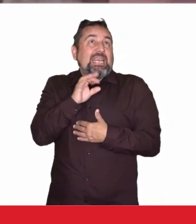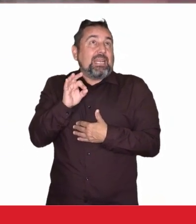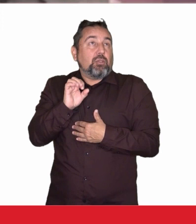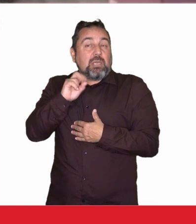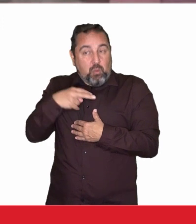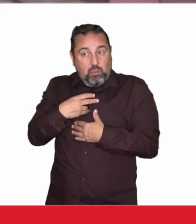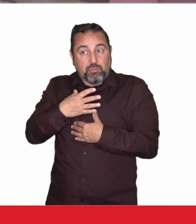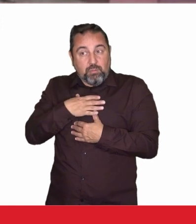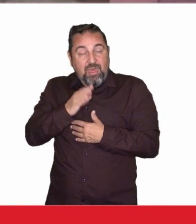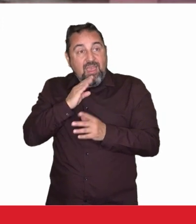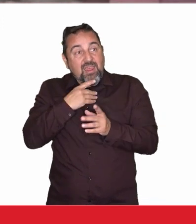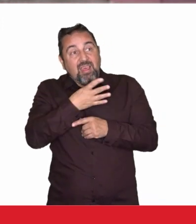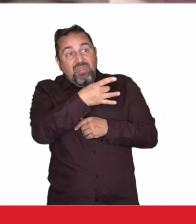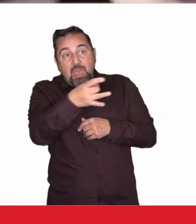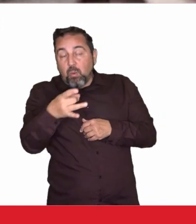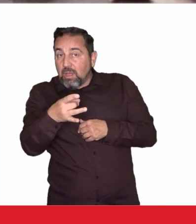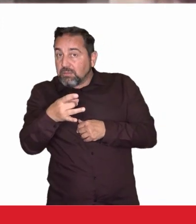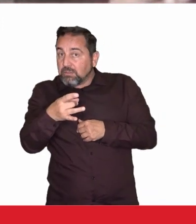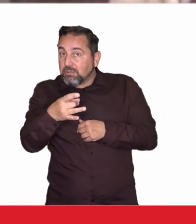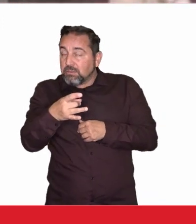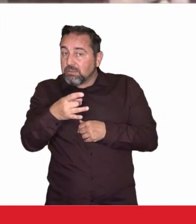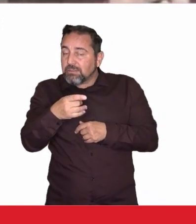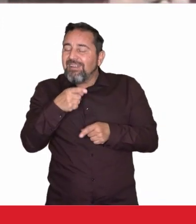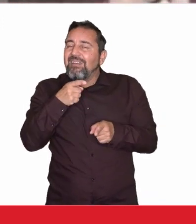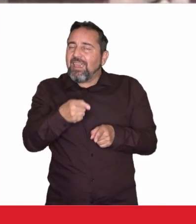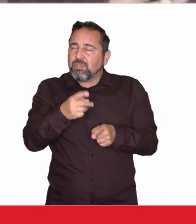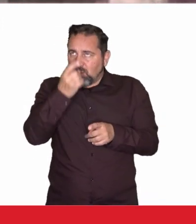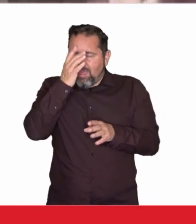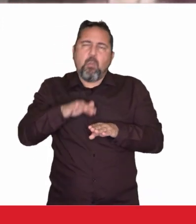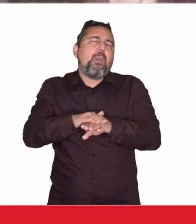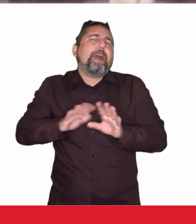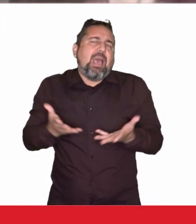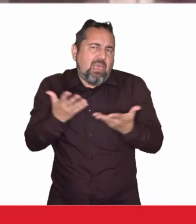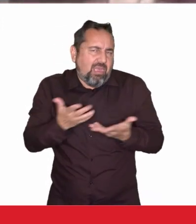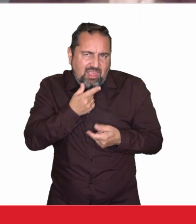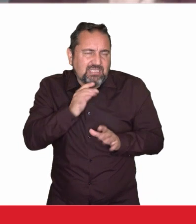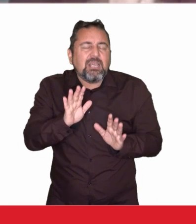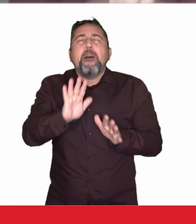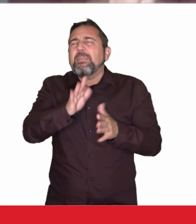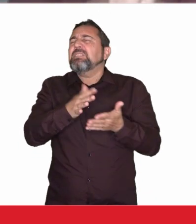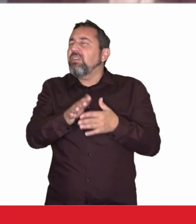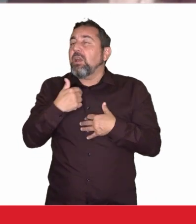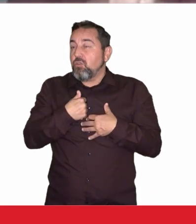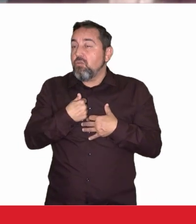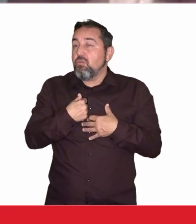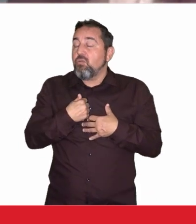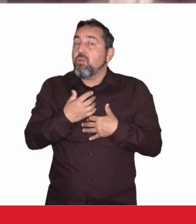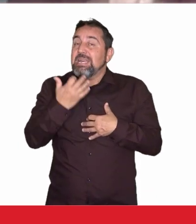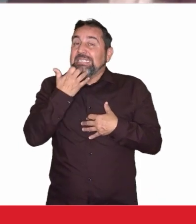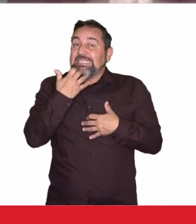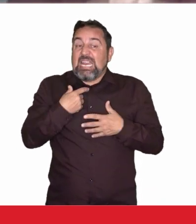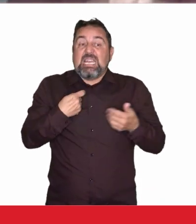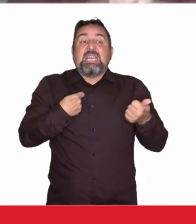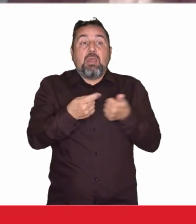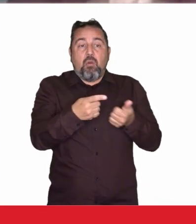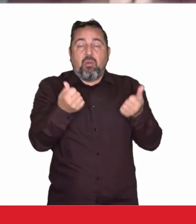1.500. ¿Con 1.500 euros voy a poder hacer frente a las deudas que me van a quedar? Básicamente esto es una idea muy básica. Es tanto como